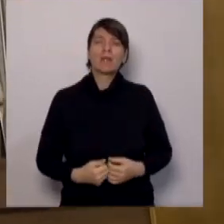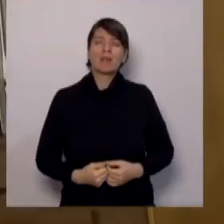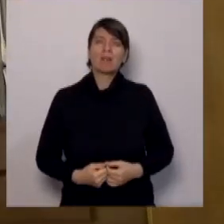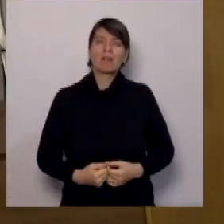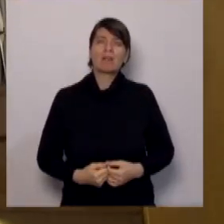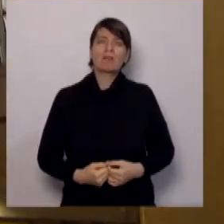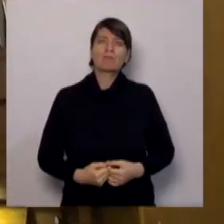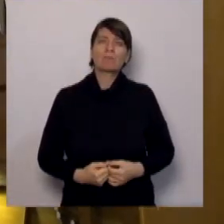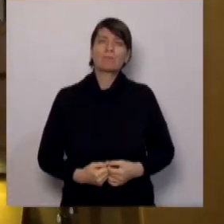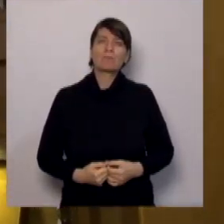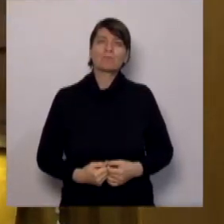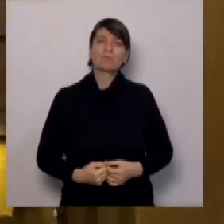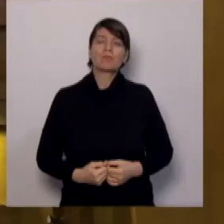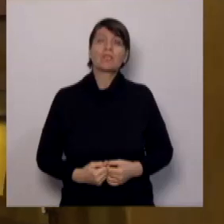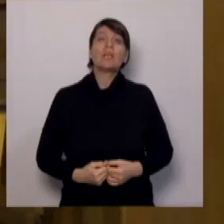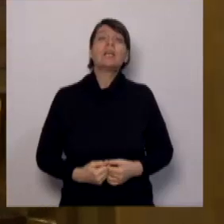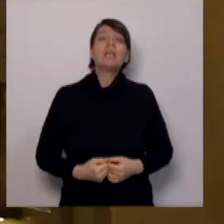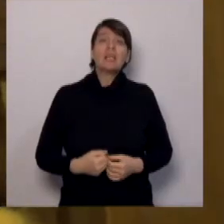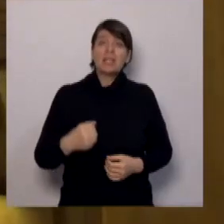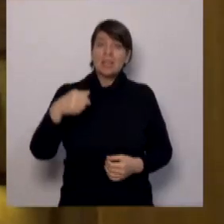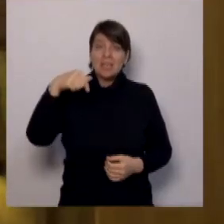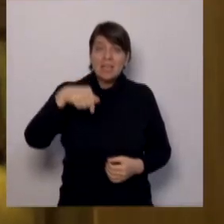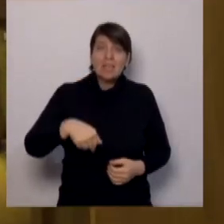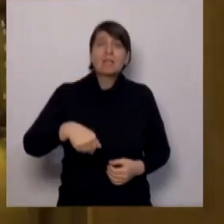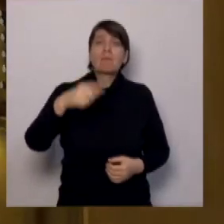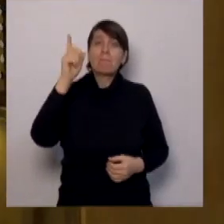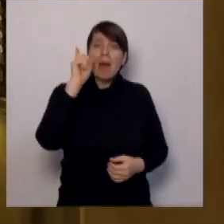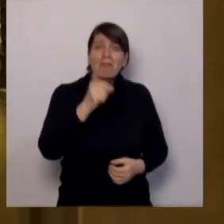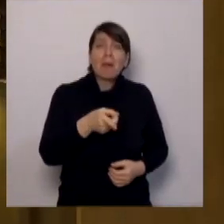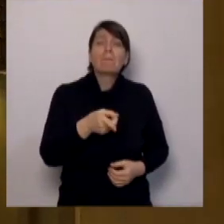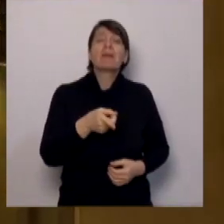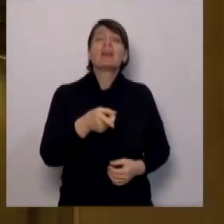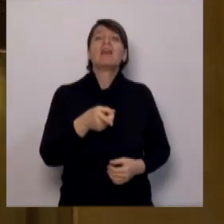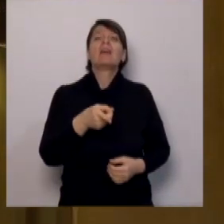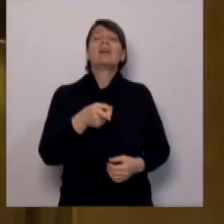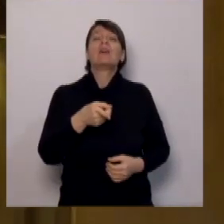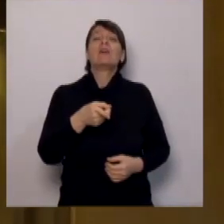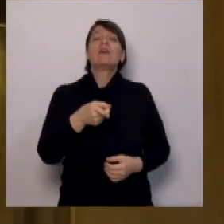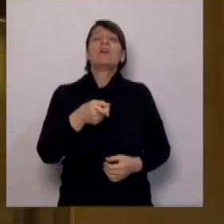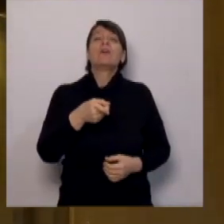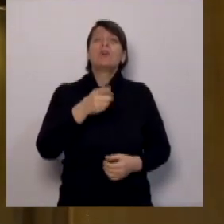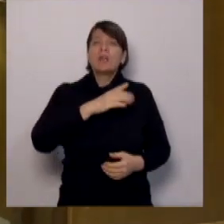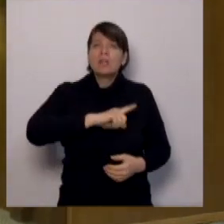llámame y mándame.